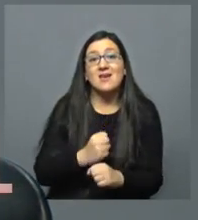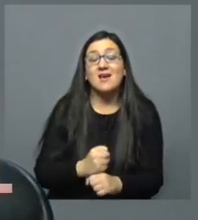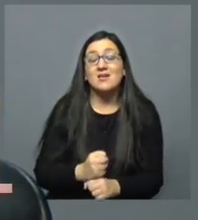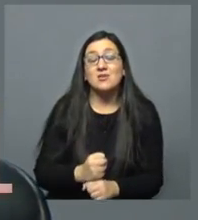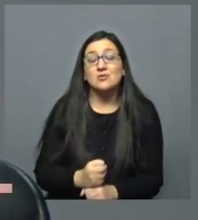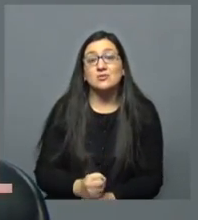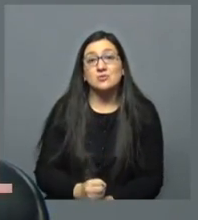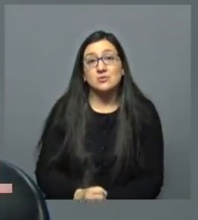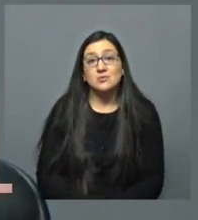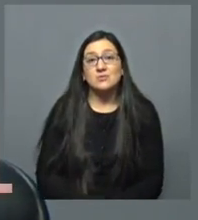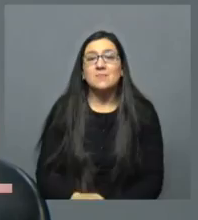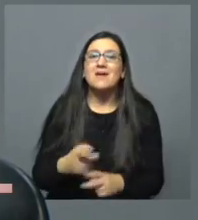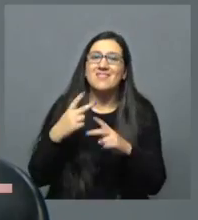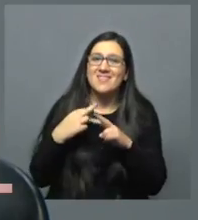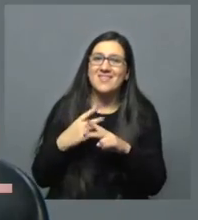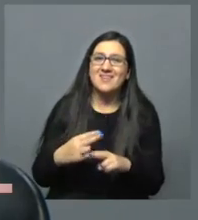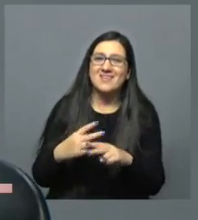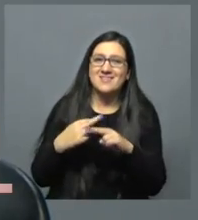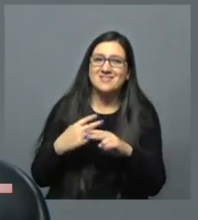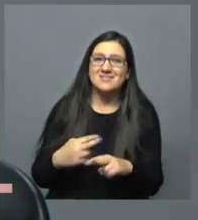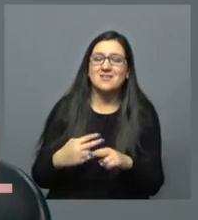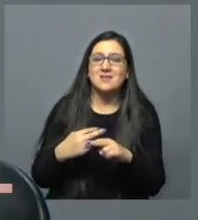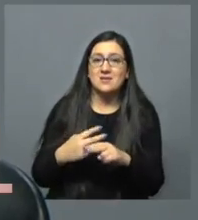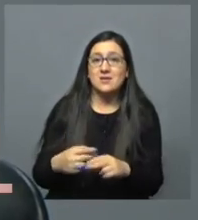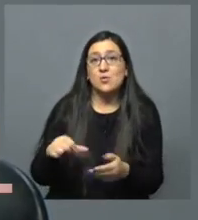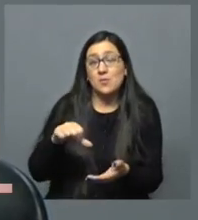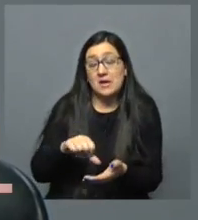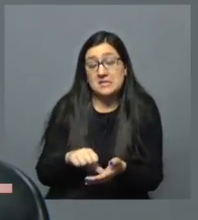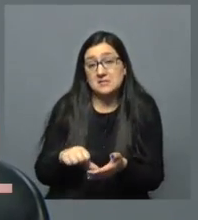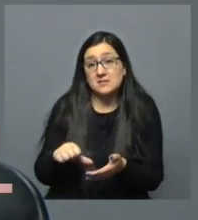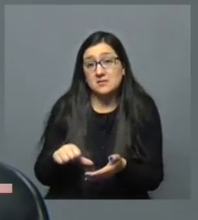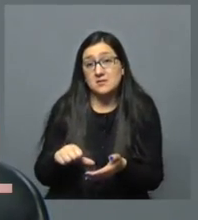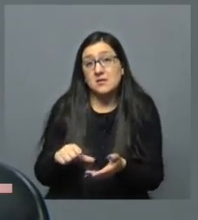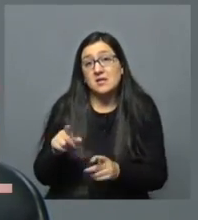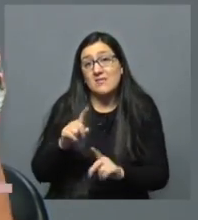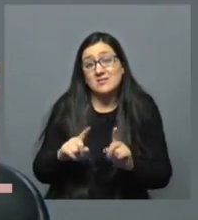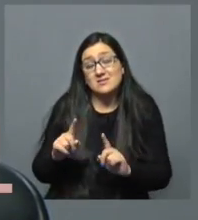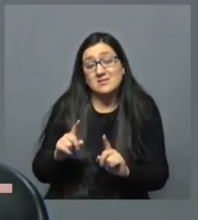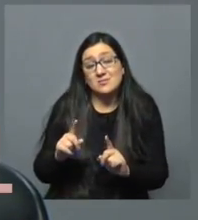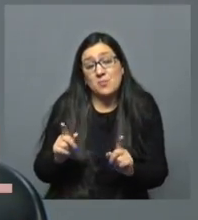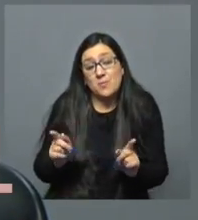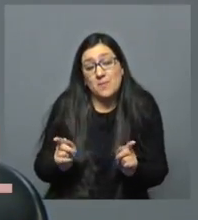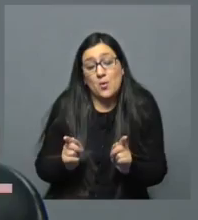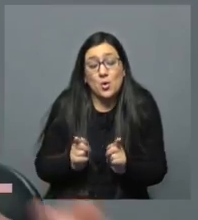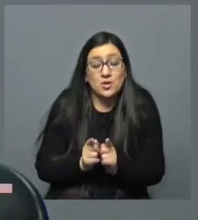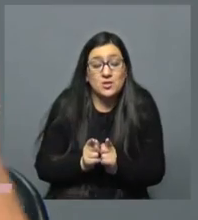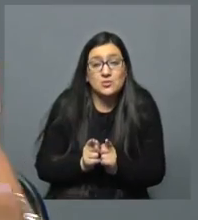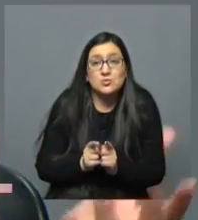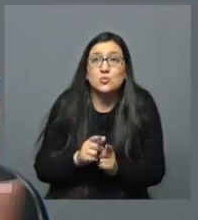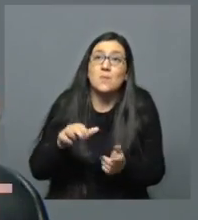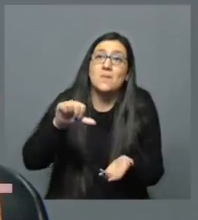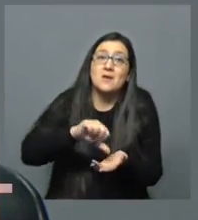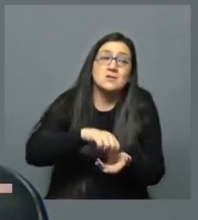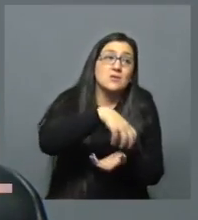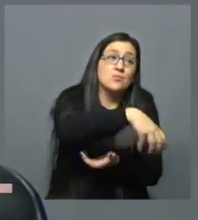Pero 20 años mantenerse y en un país como este, que a veces somos pocos, pero es disgregado, es un país de